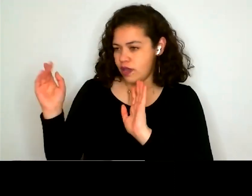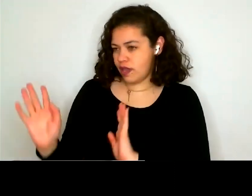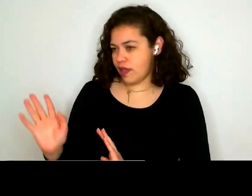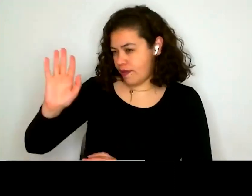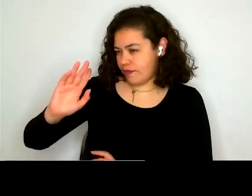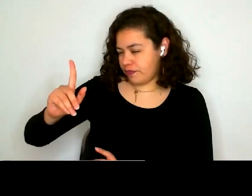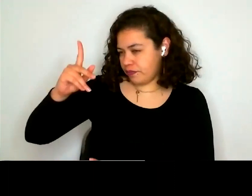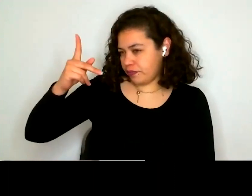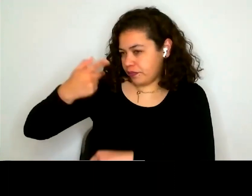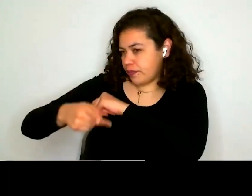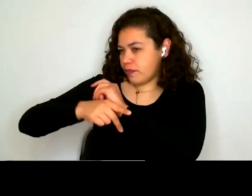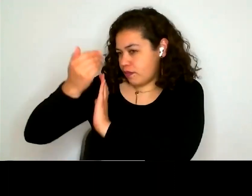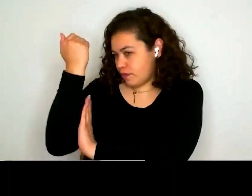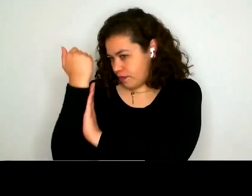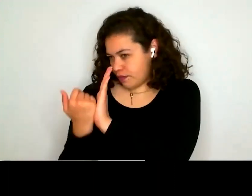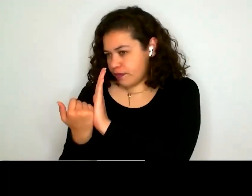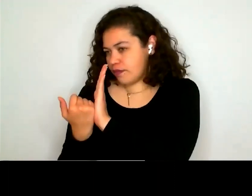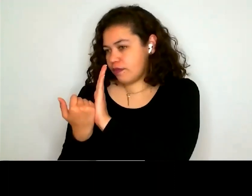bajo,